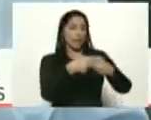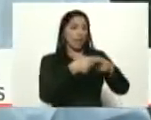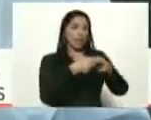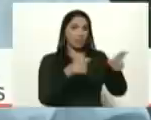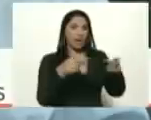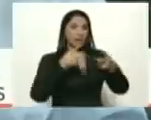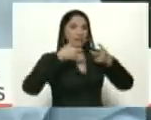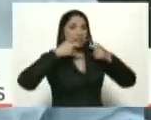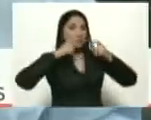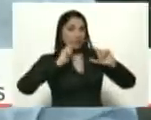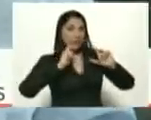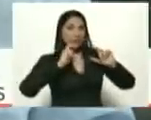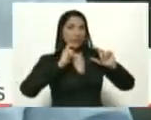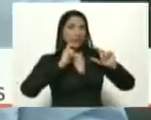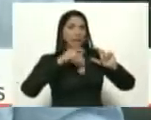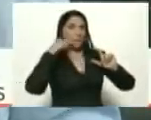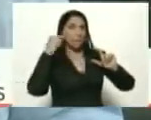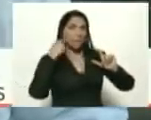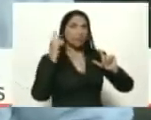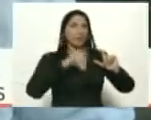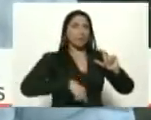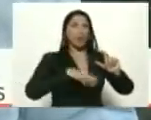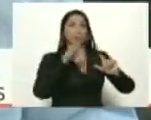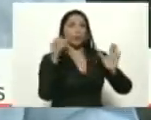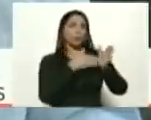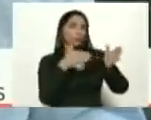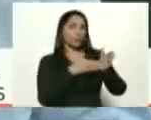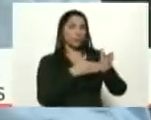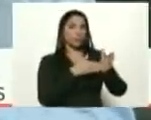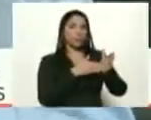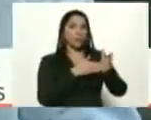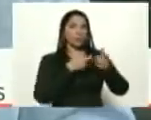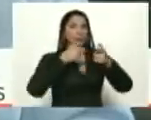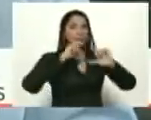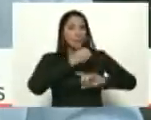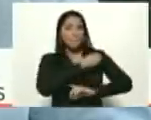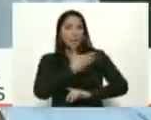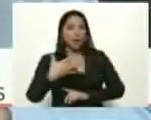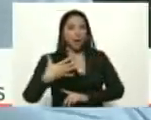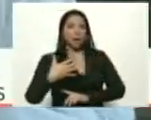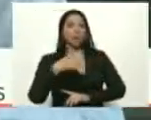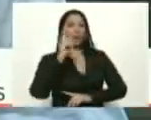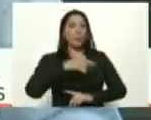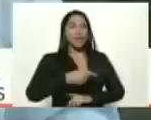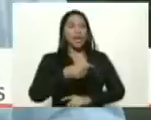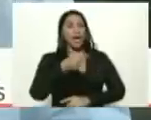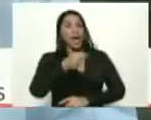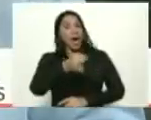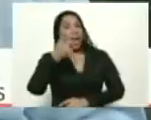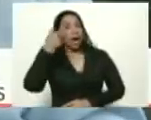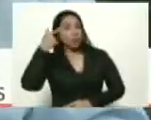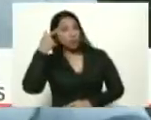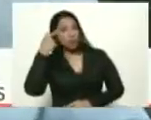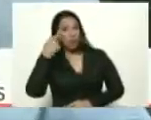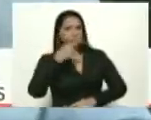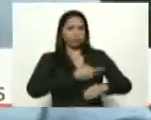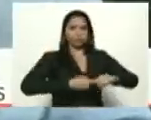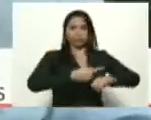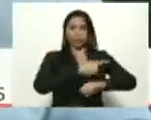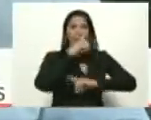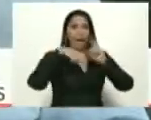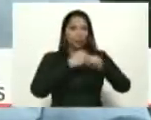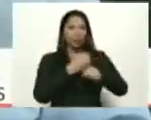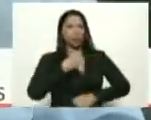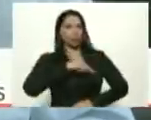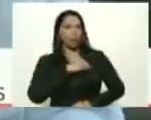maíz amarillo y unas 400.000 hectáreas de maíz blanco. Y el ciclo de arroz que se da durante todo el año, estimamos